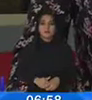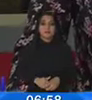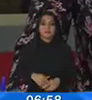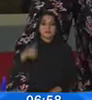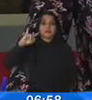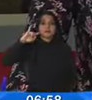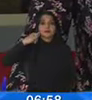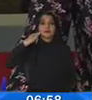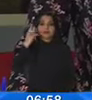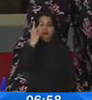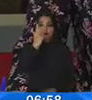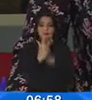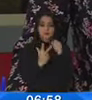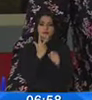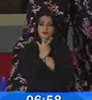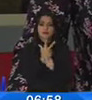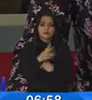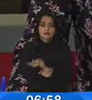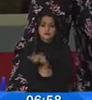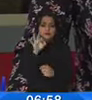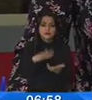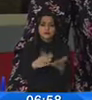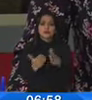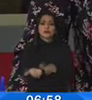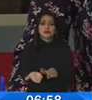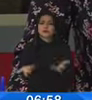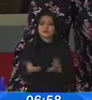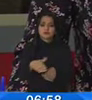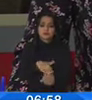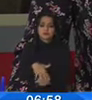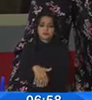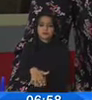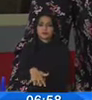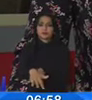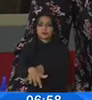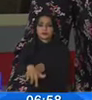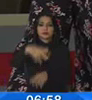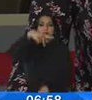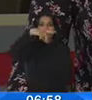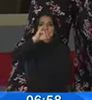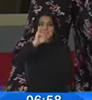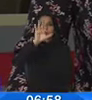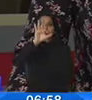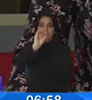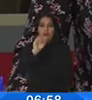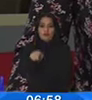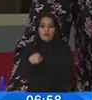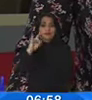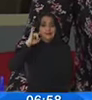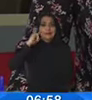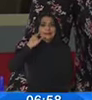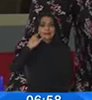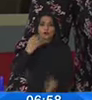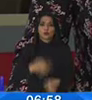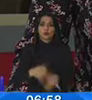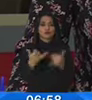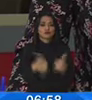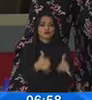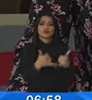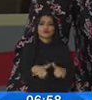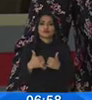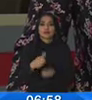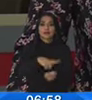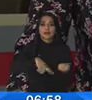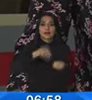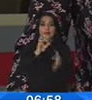Niña de 3 años de edad fue encontrada sin vida en un canal de riego en la parroquia de Pipo. Se presume que la menor se encontraba jugando con sus hermanos